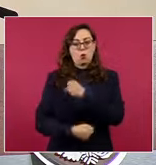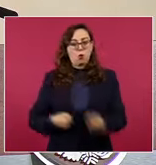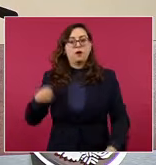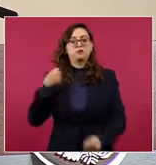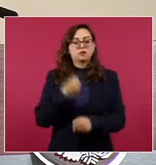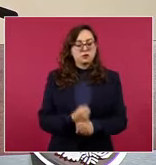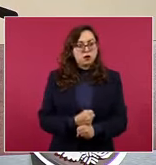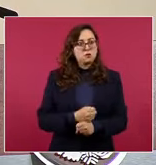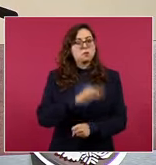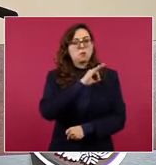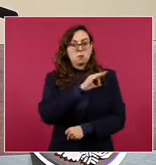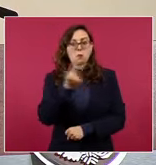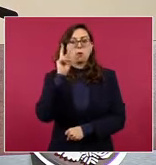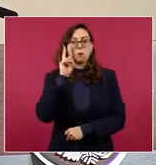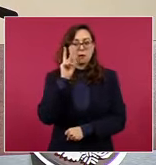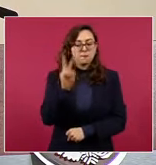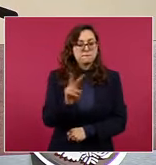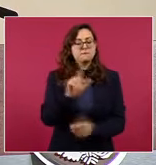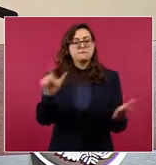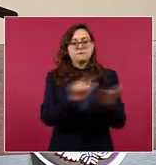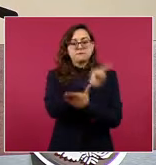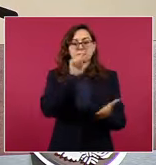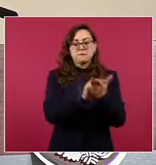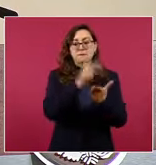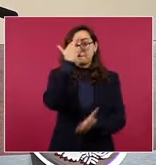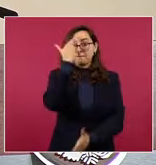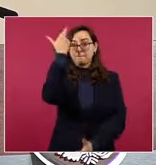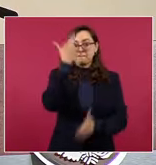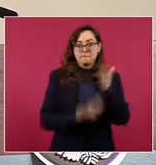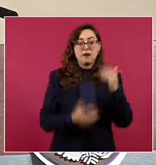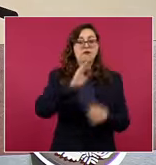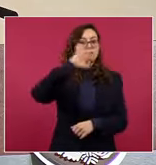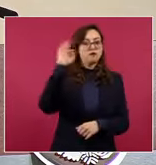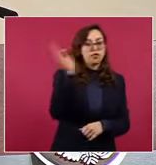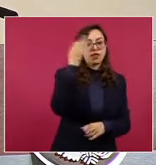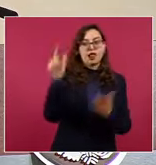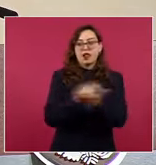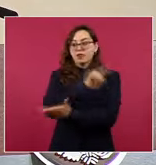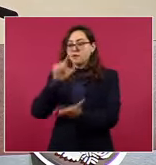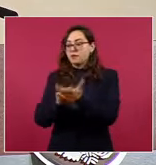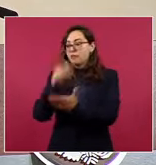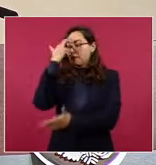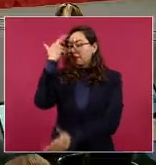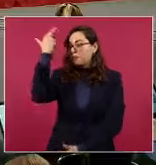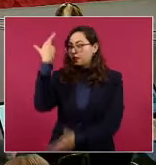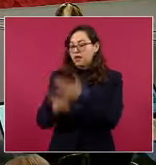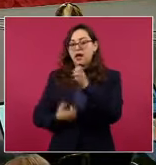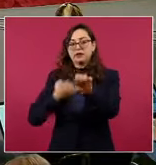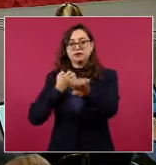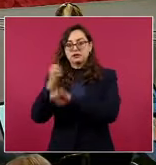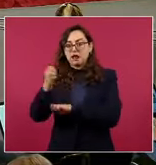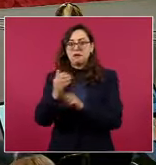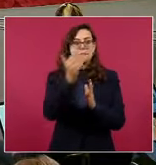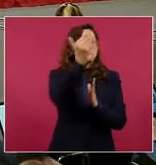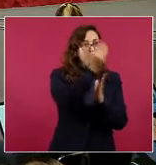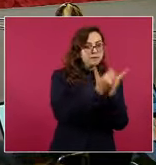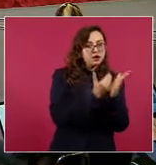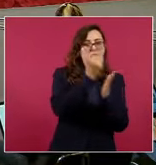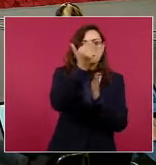disminución de delitos del fuero común y federal, del homicidio doloso, del secuestro, del robo de vehículos, del robo